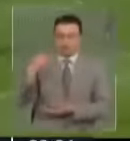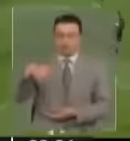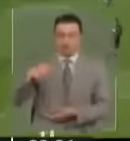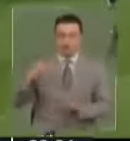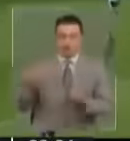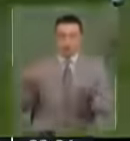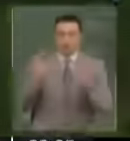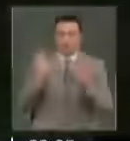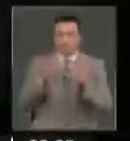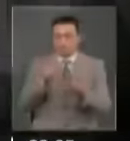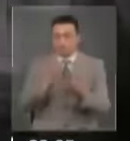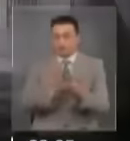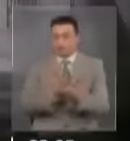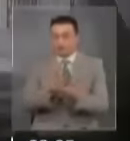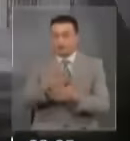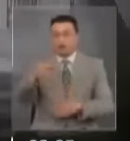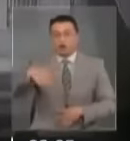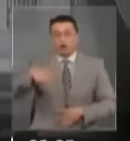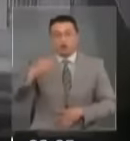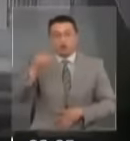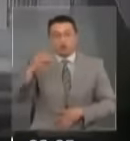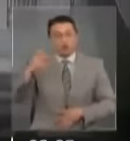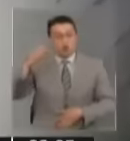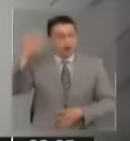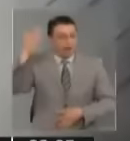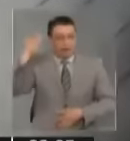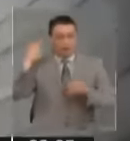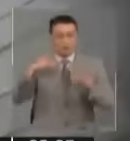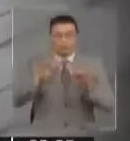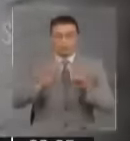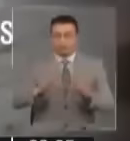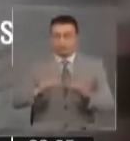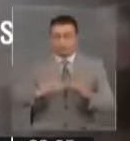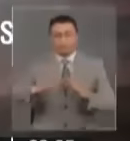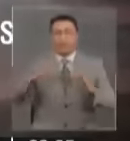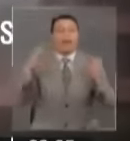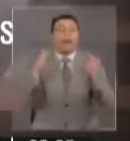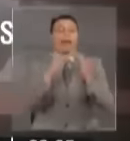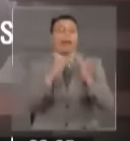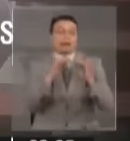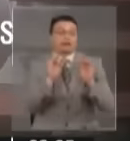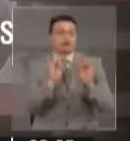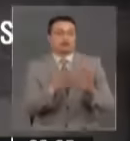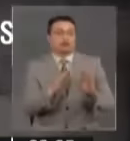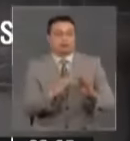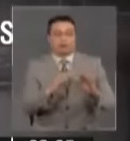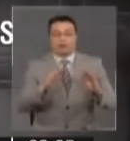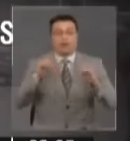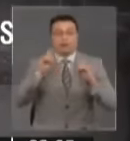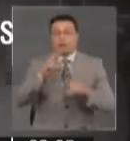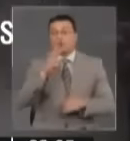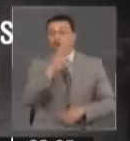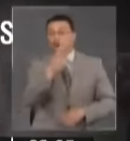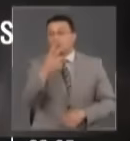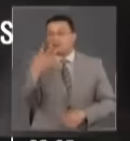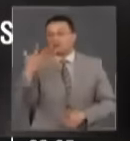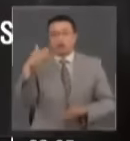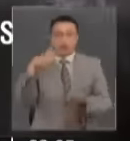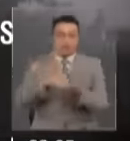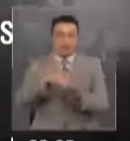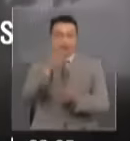Nacional. Desde sus inicios, Ñuñoa se ha caracterizado por ser esencialmente residencial, con 225.000